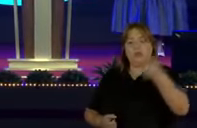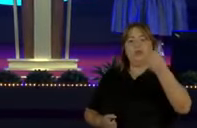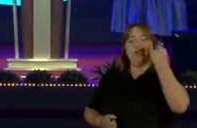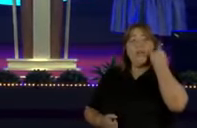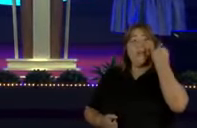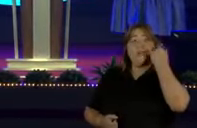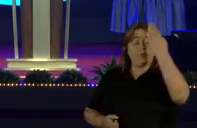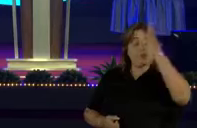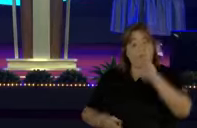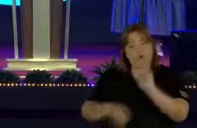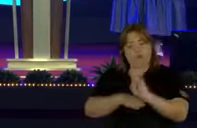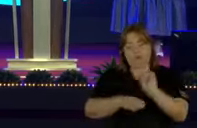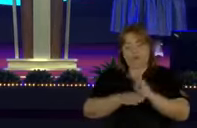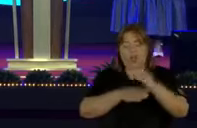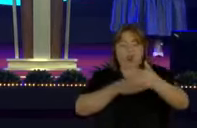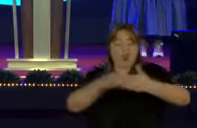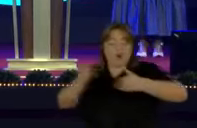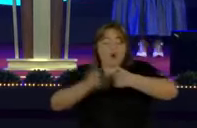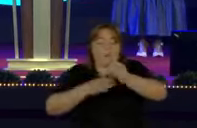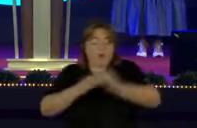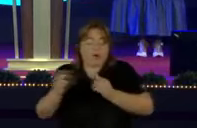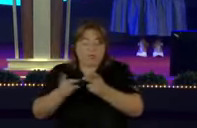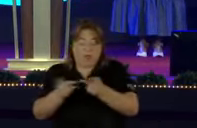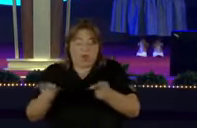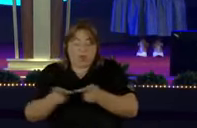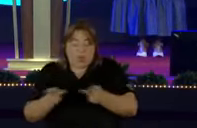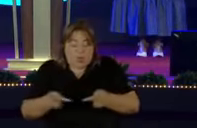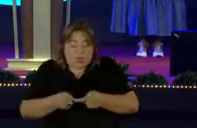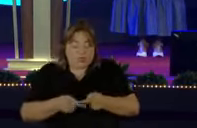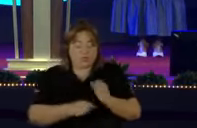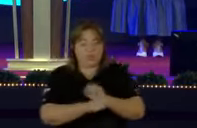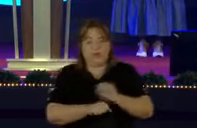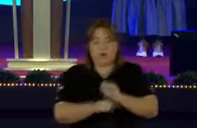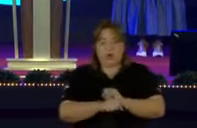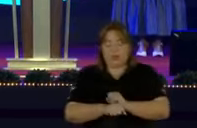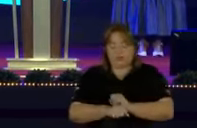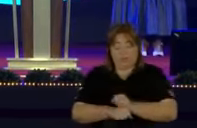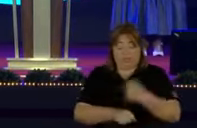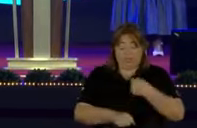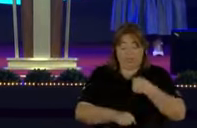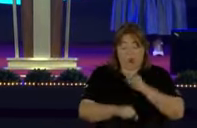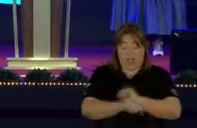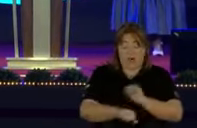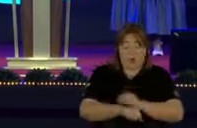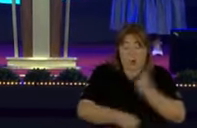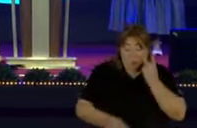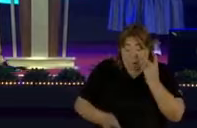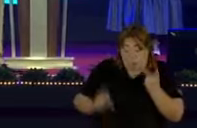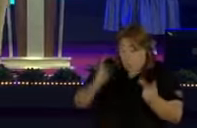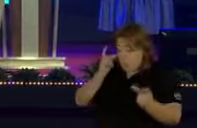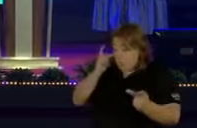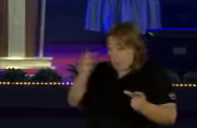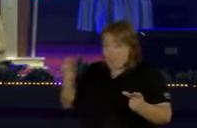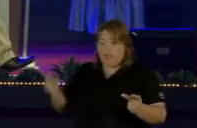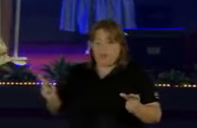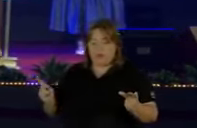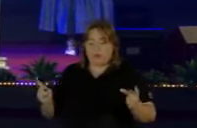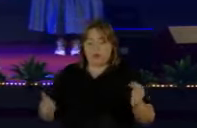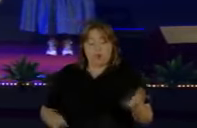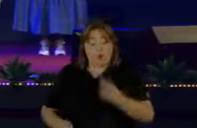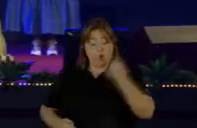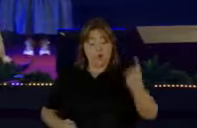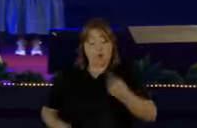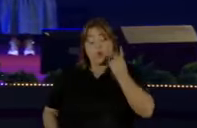algo, no importa dónde sea. El trabajo que yo hago no se ve. Solamente se ven los frutos, como enseñaba